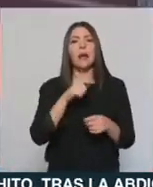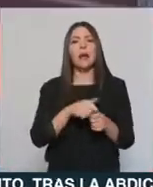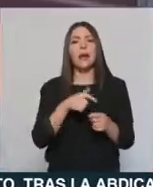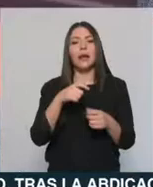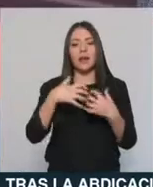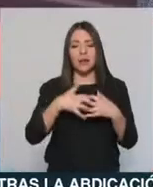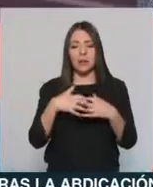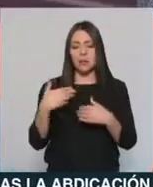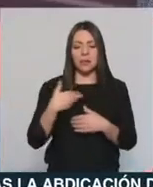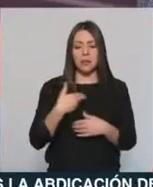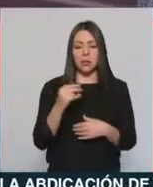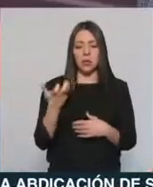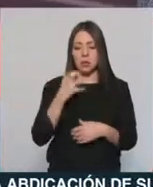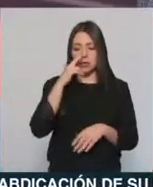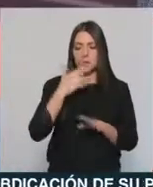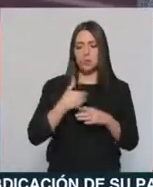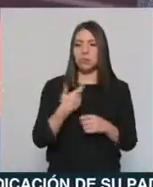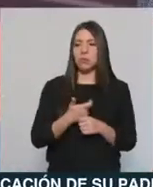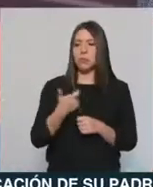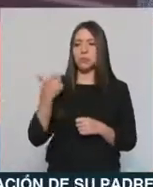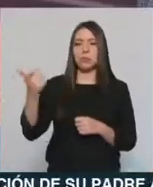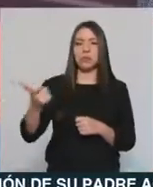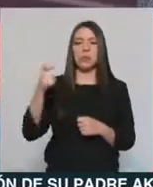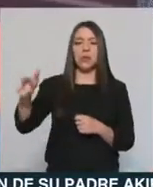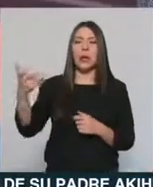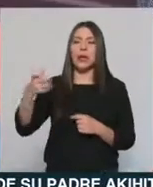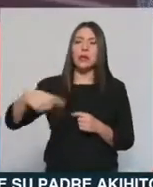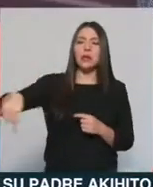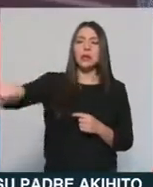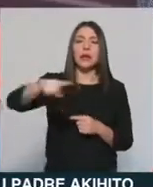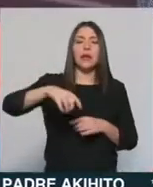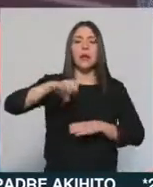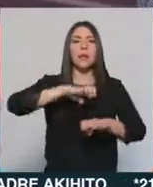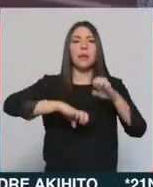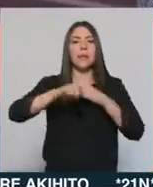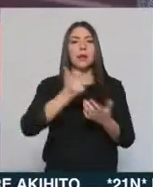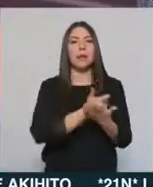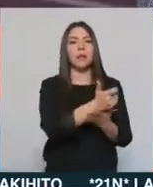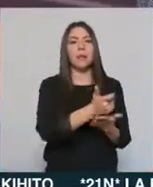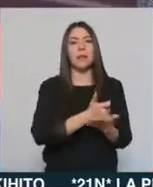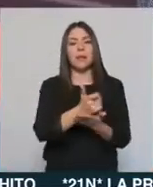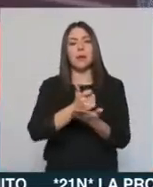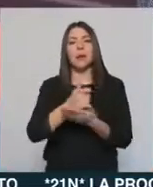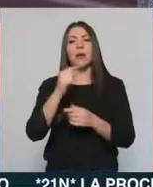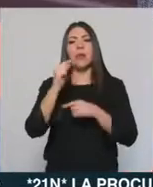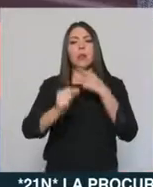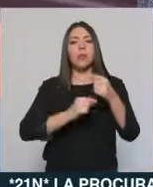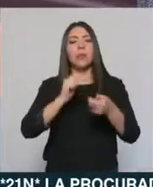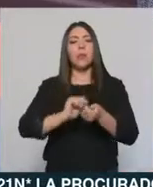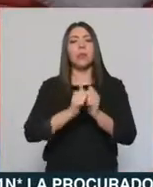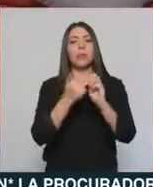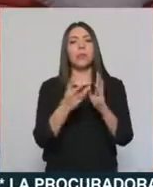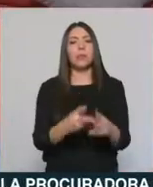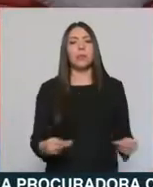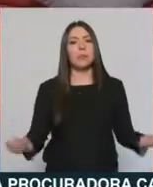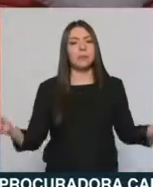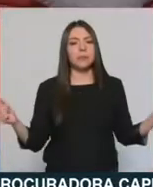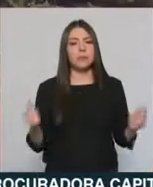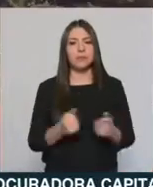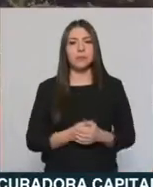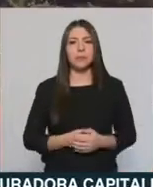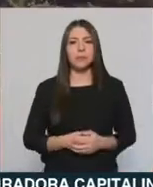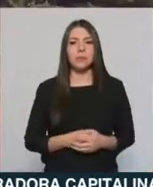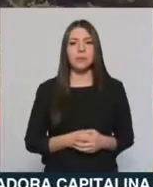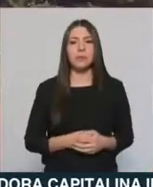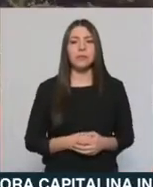en el país a un esquema de trabajo formal que, bueno, a través de estos outsourcings, pues ha desaparecido. Sí, efectivamente, y precisamente es un